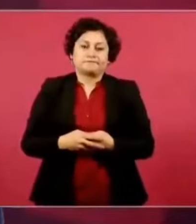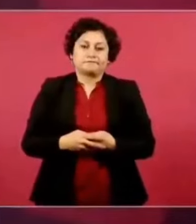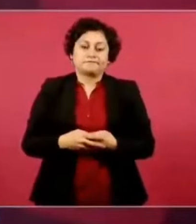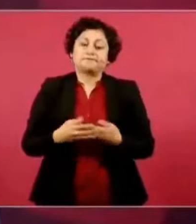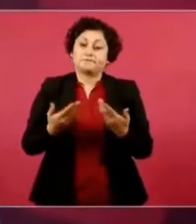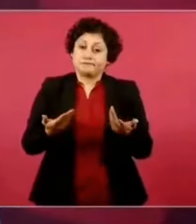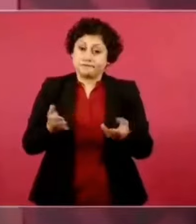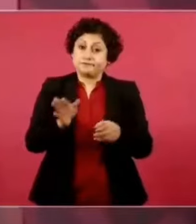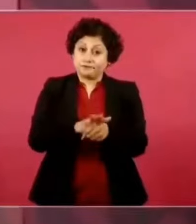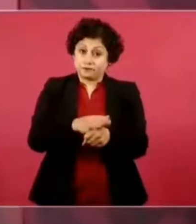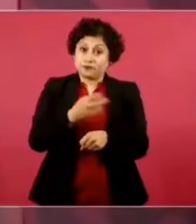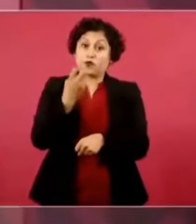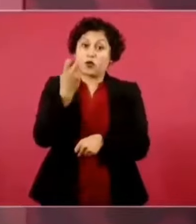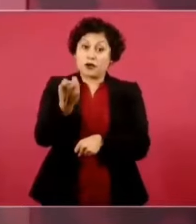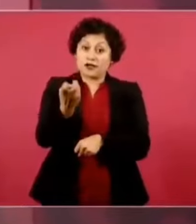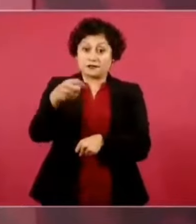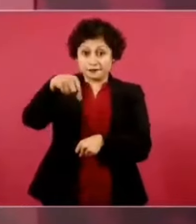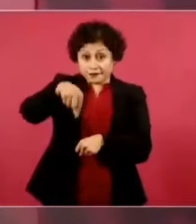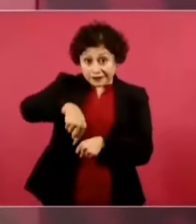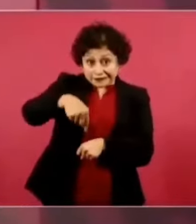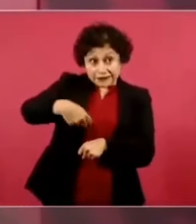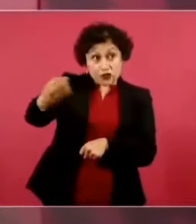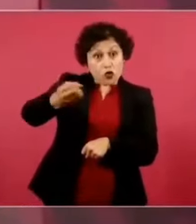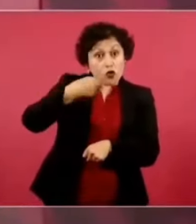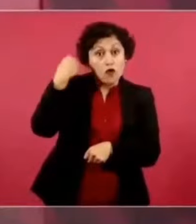hacen falta las mañaneras.